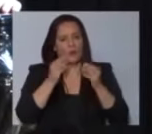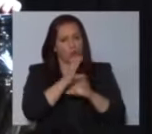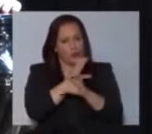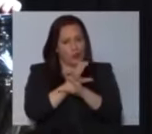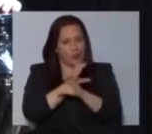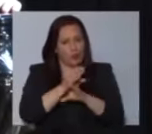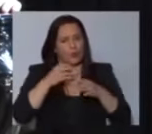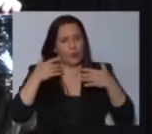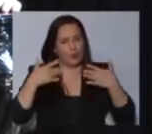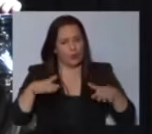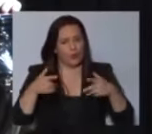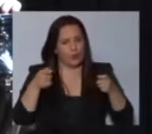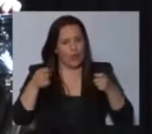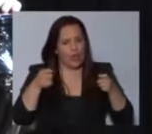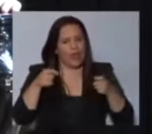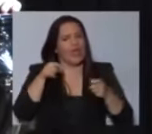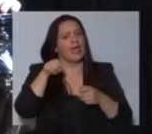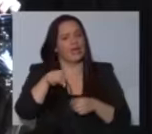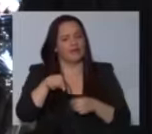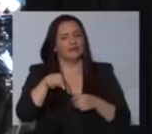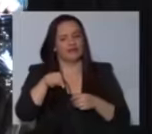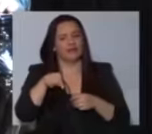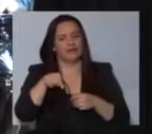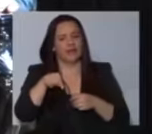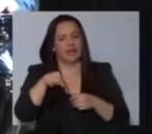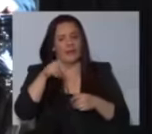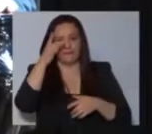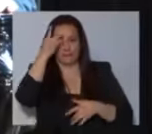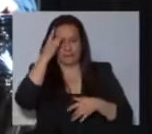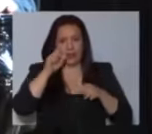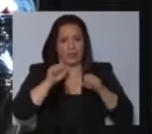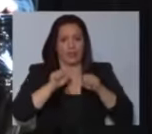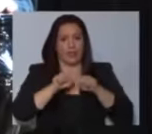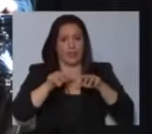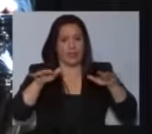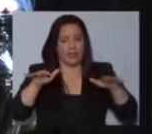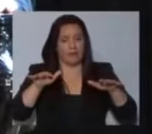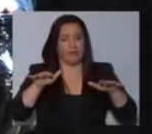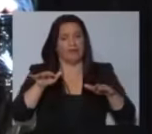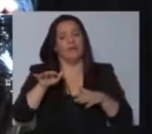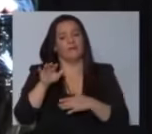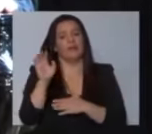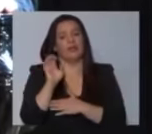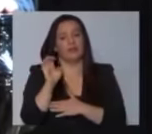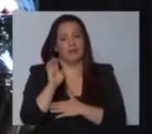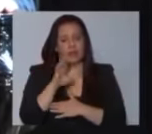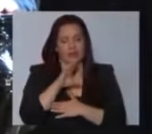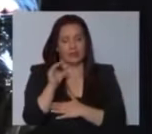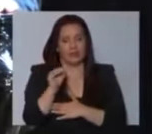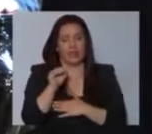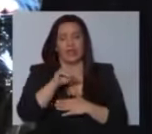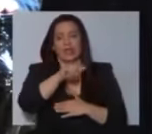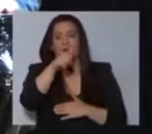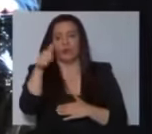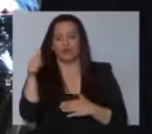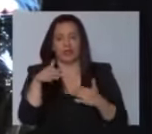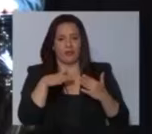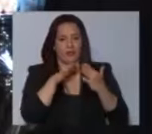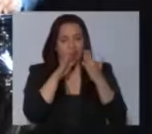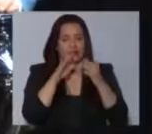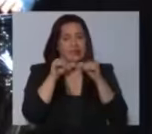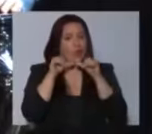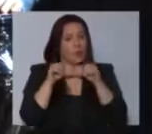al sector productivo que enfrenta las adversidades y aún así sigue apoyando. Nuestra